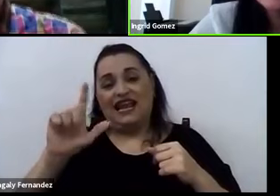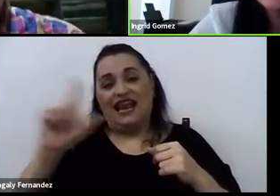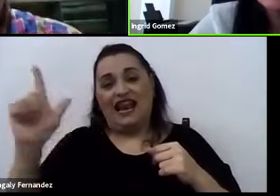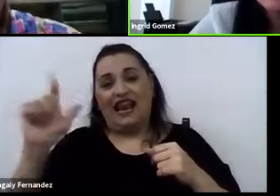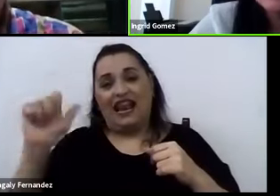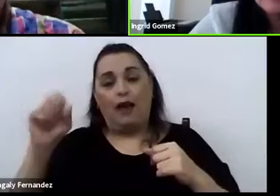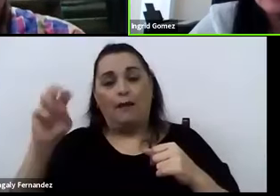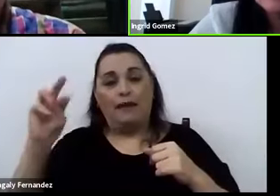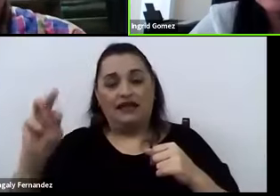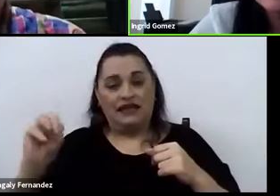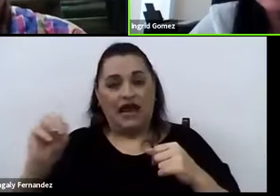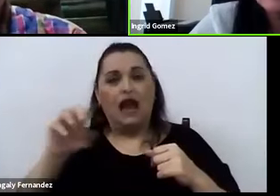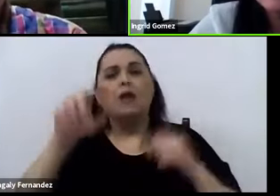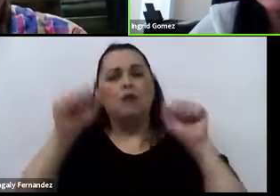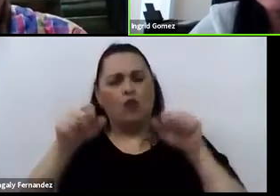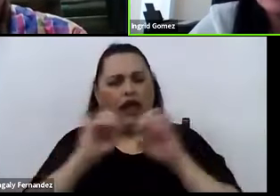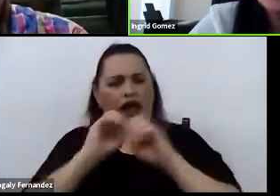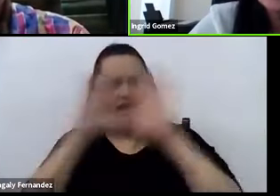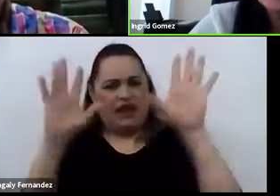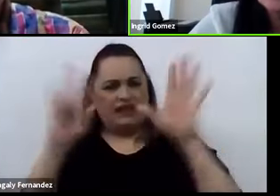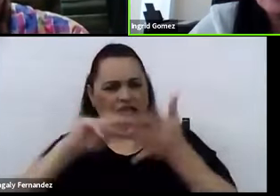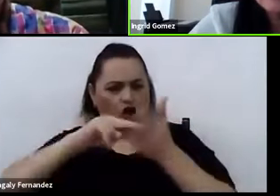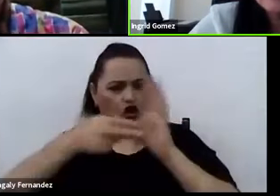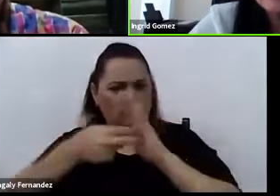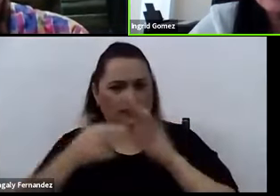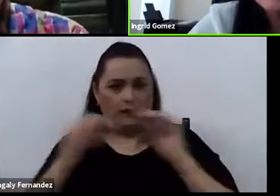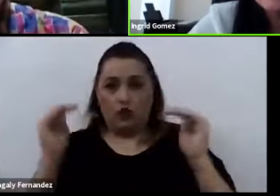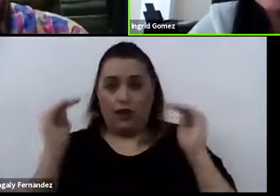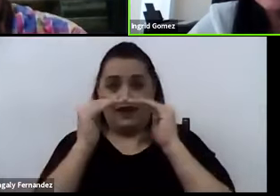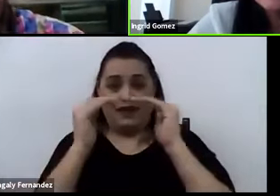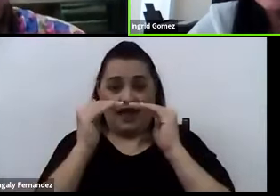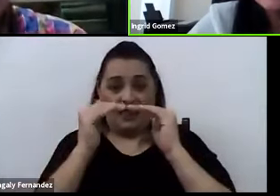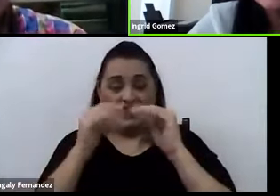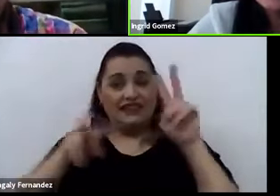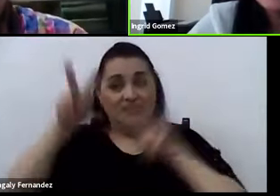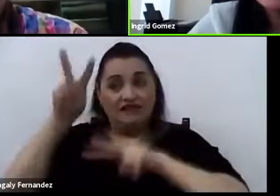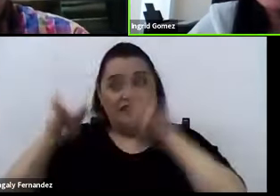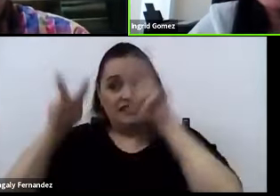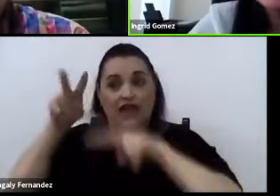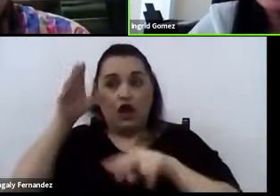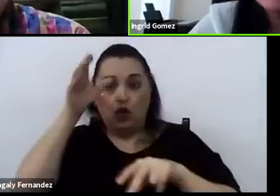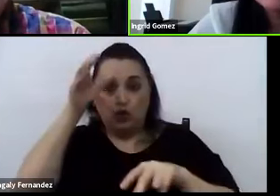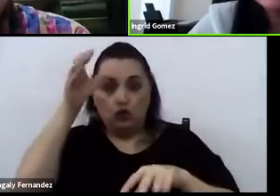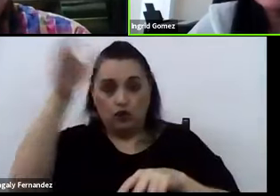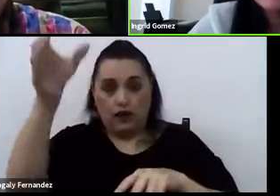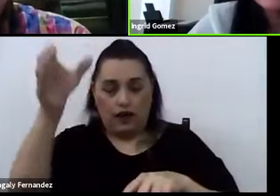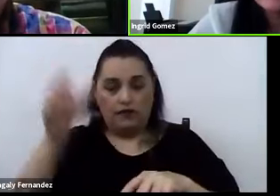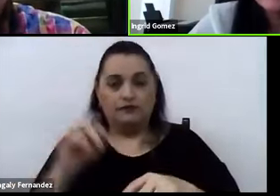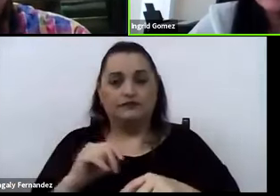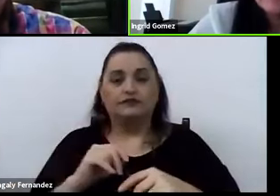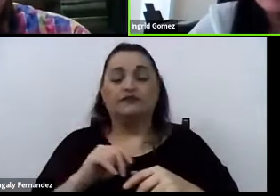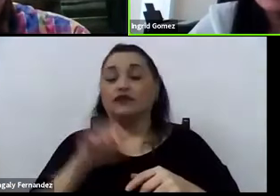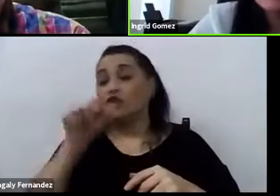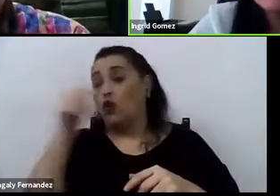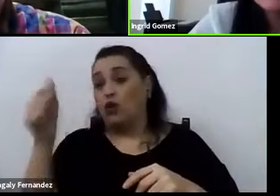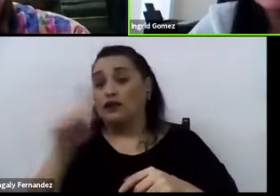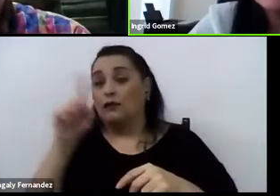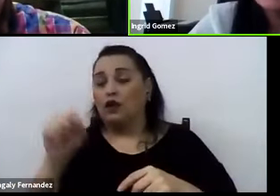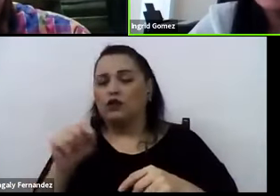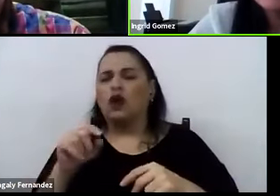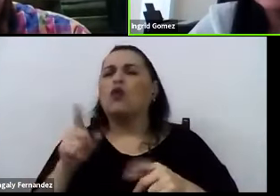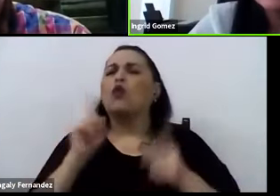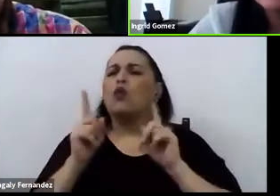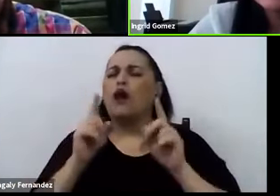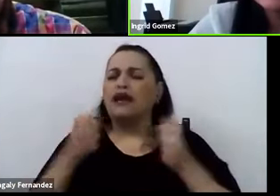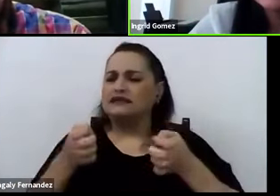el concepto de equidad desde la diversidad cultural? Y la segunda pregunta, ¿cuál es la estrategia clave para leer